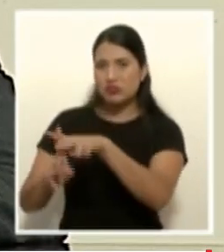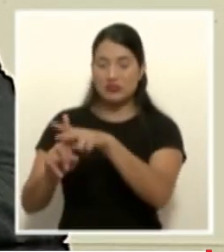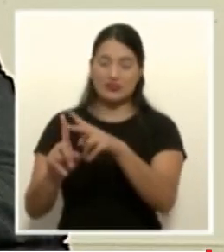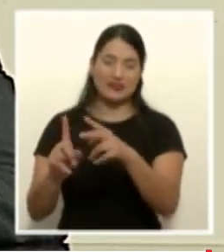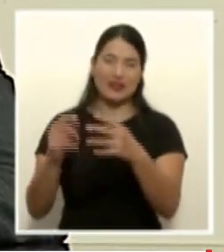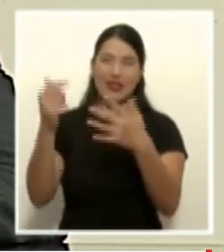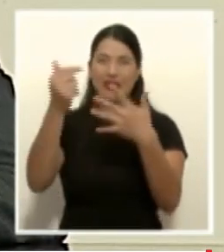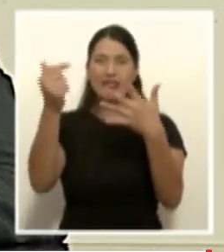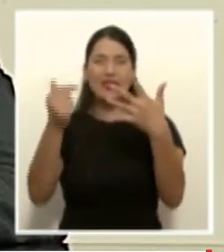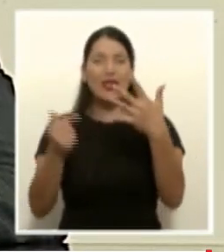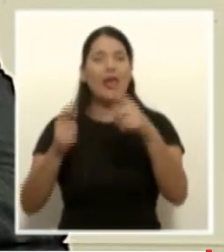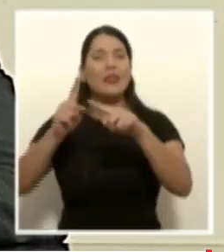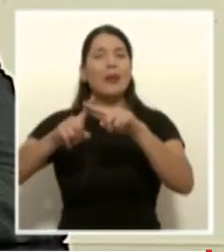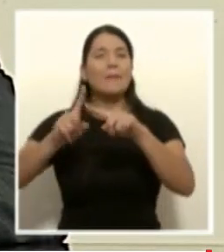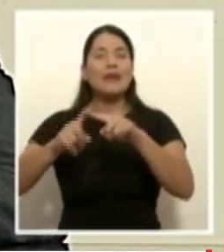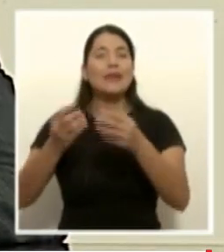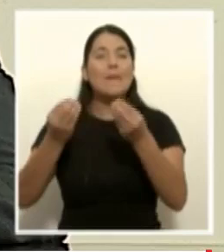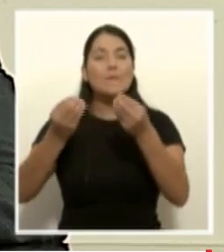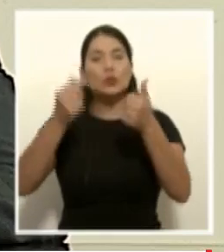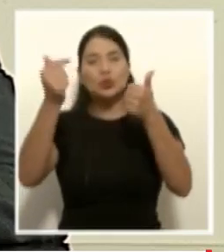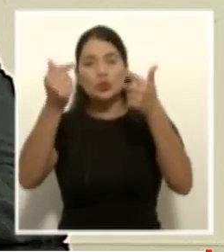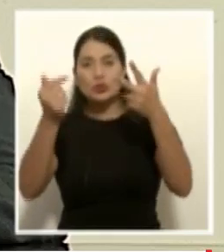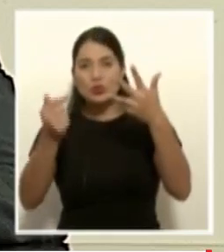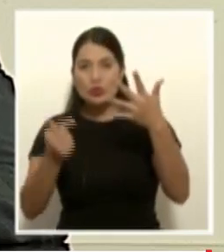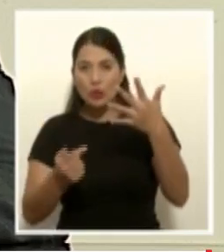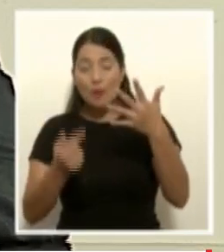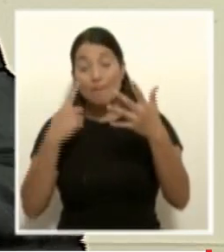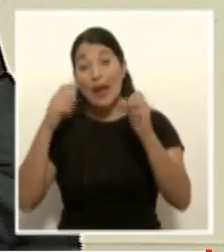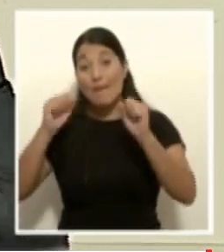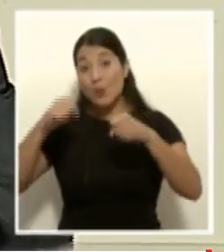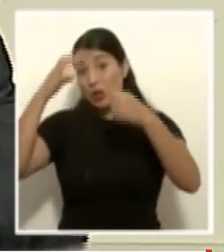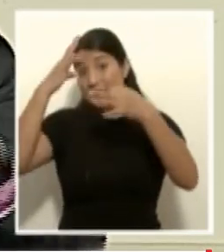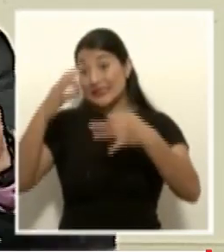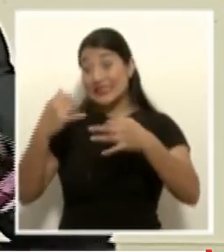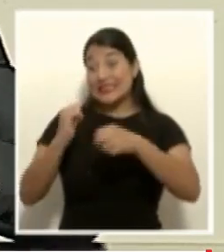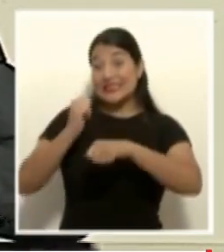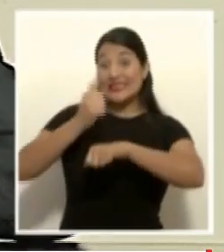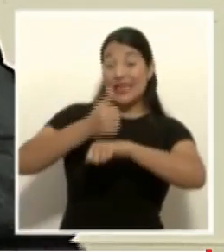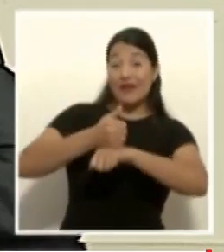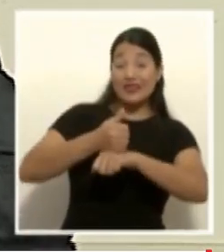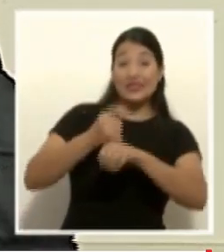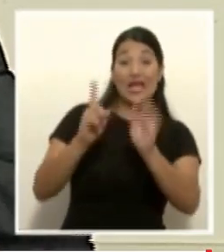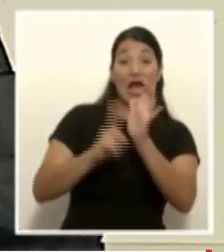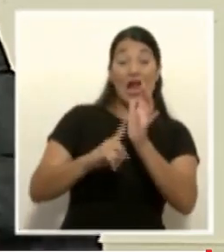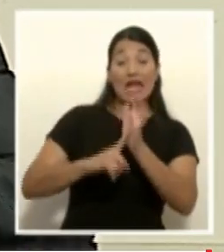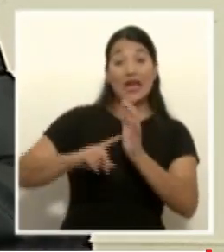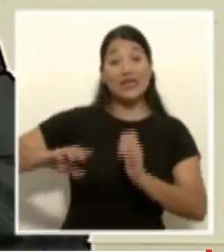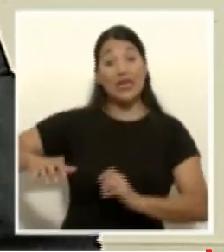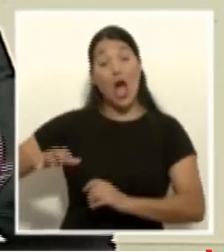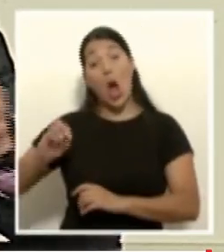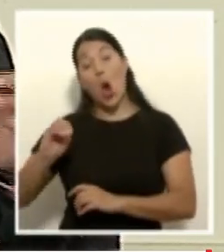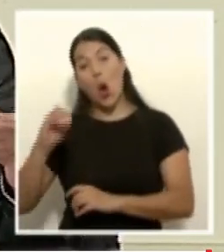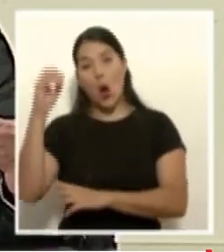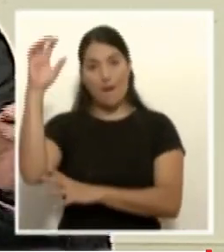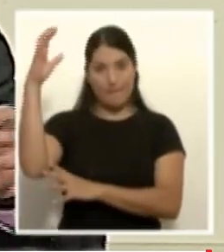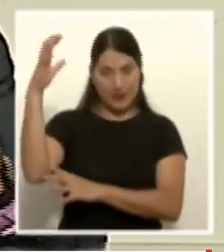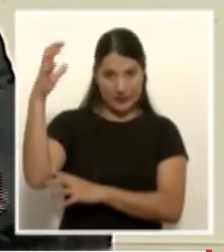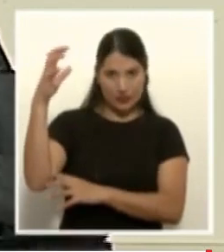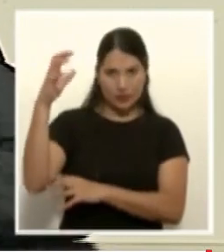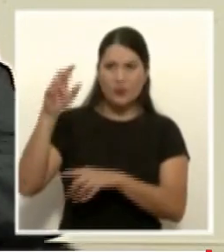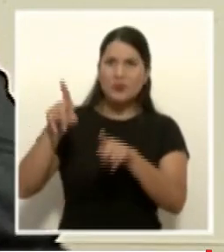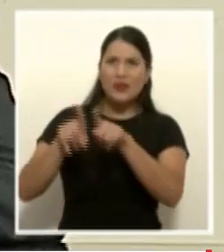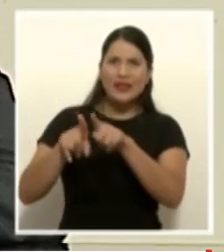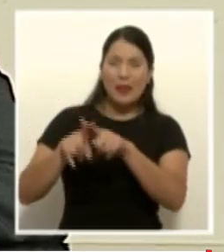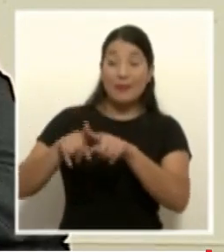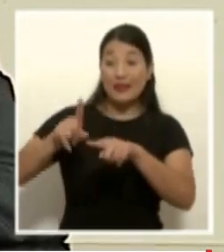número X que se podría considerar eventualmente bajo, sino más bien el conjunto de todas las características que rodean esos casos y las amenazas